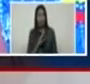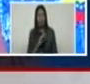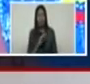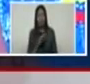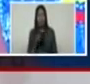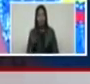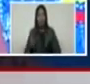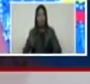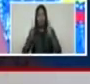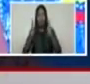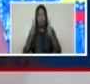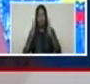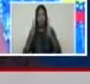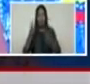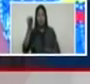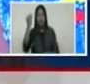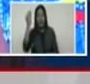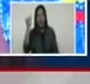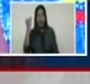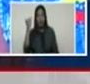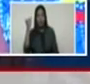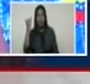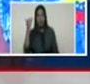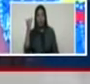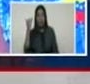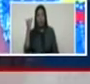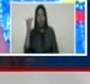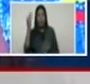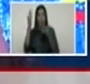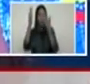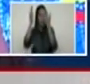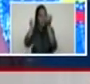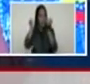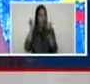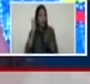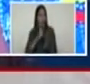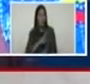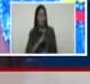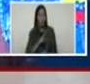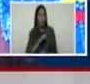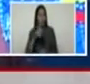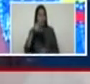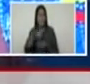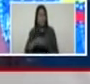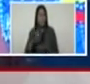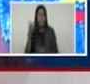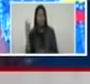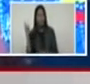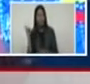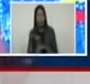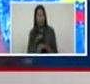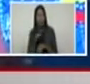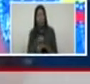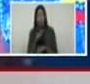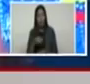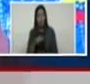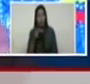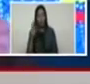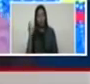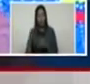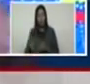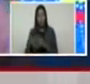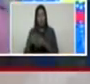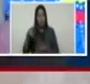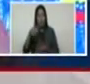populismo, no crean en mensajes falsos de que el Estado debe dártelo todo, porque eso es